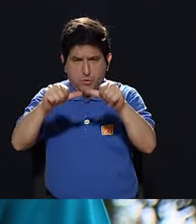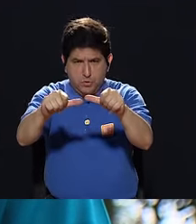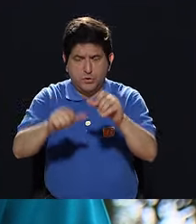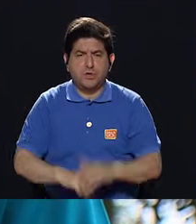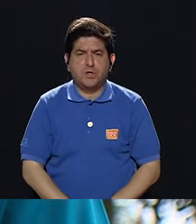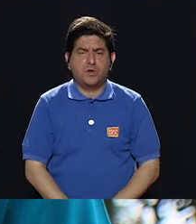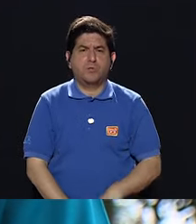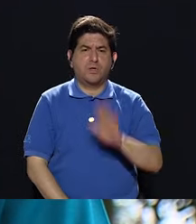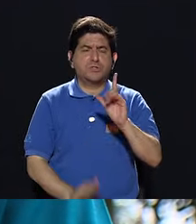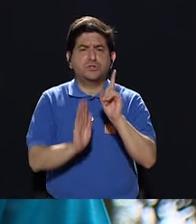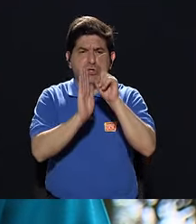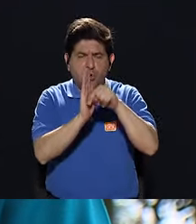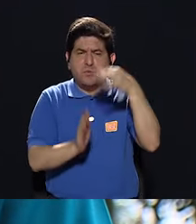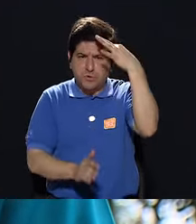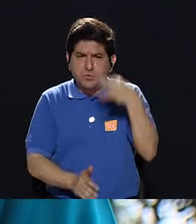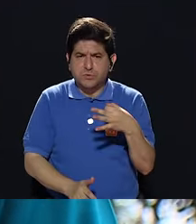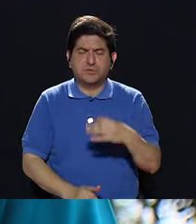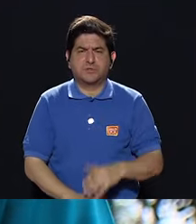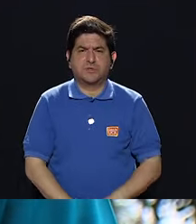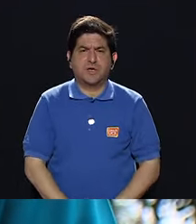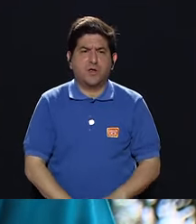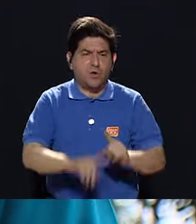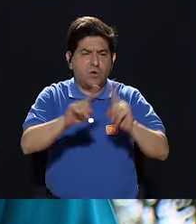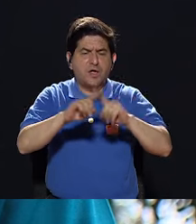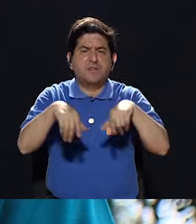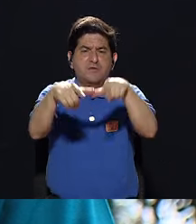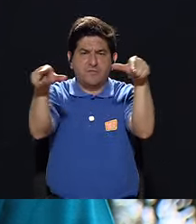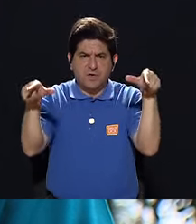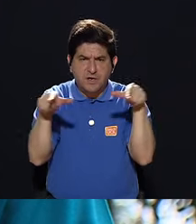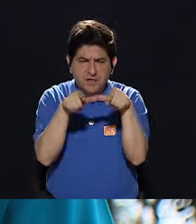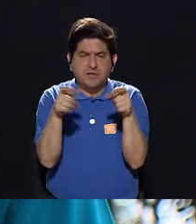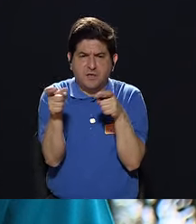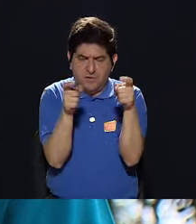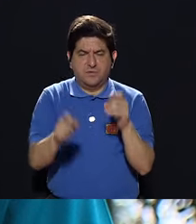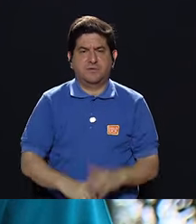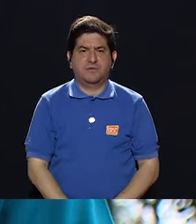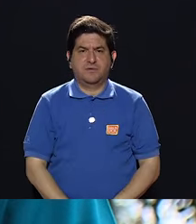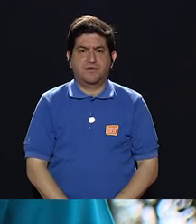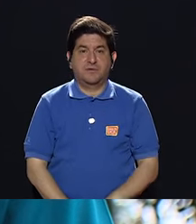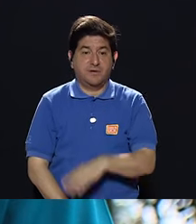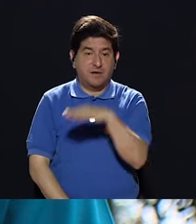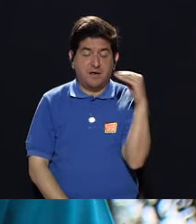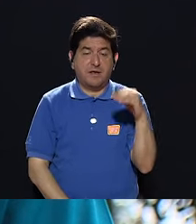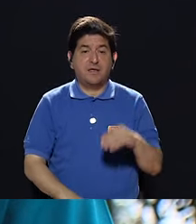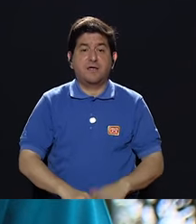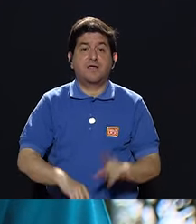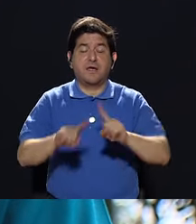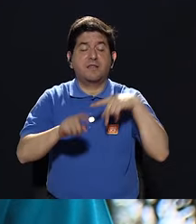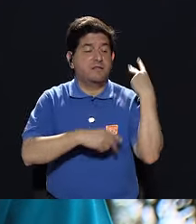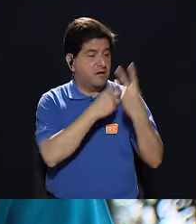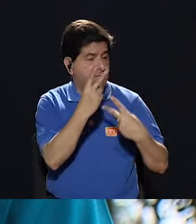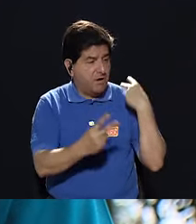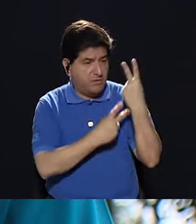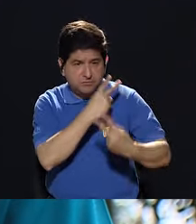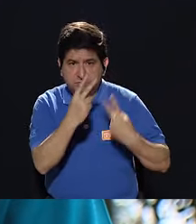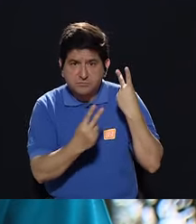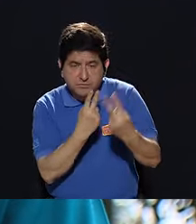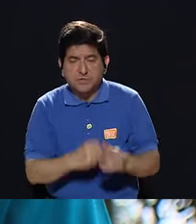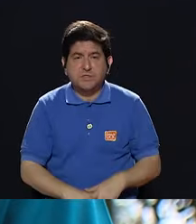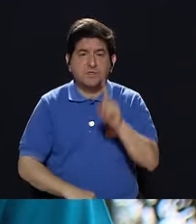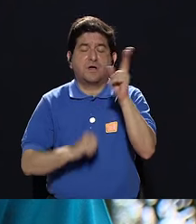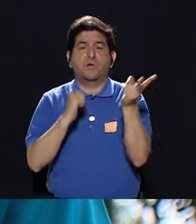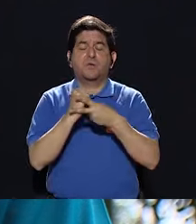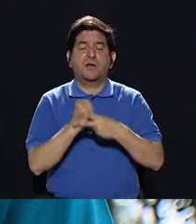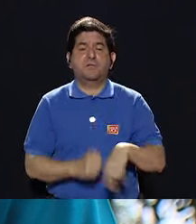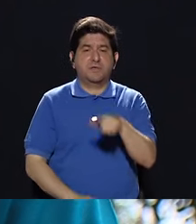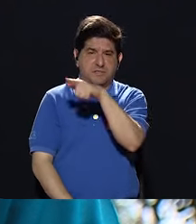continuamente, cada 5 minutos creo que están en diferentes estaciones, y se viene a las diferentes giras una